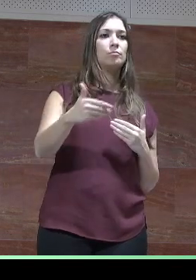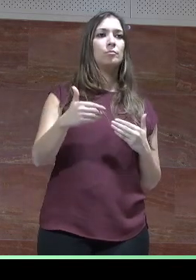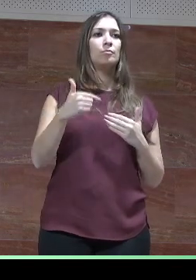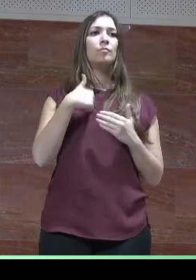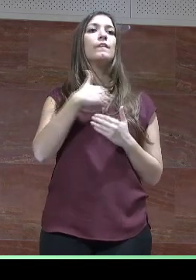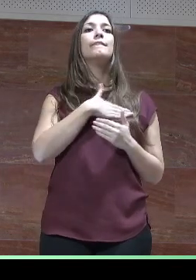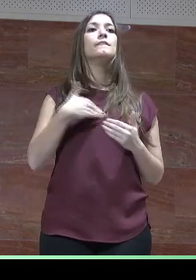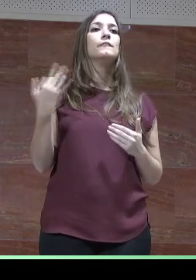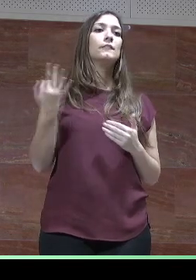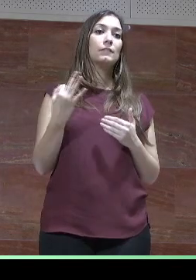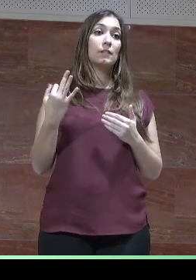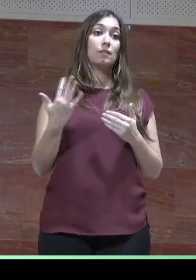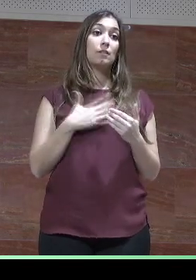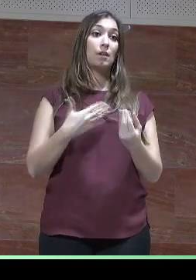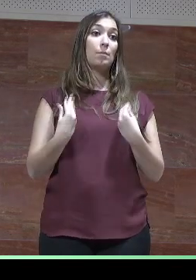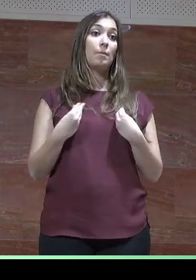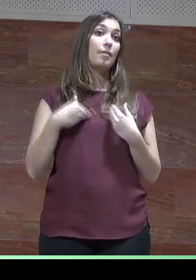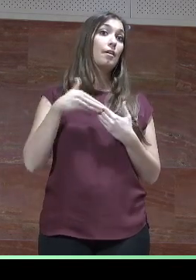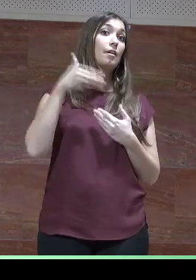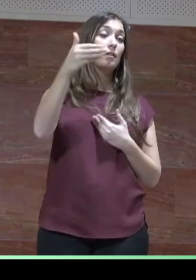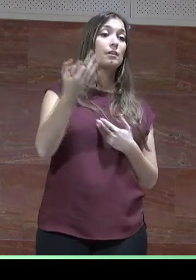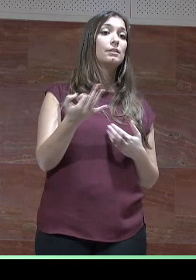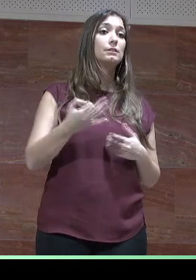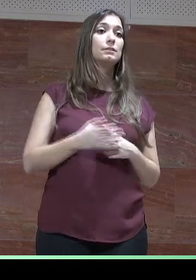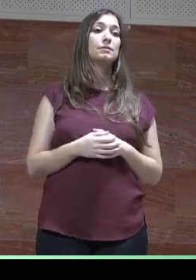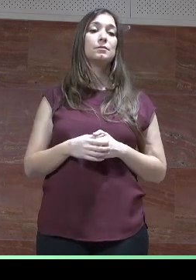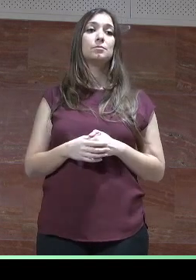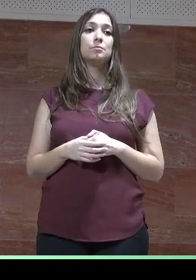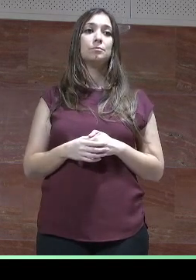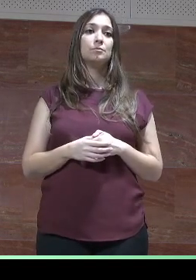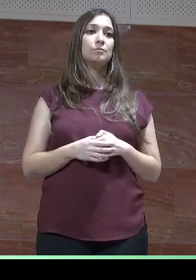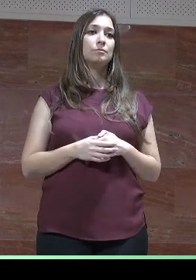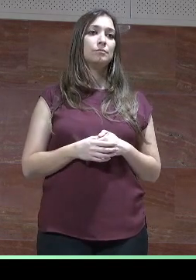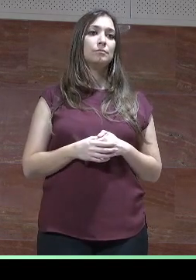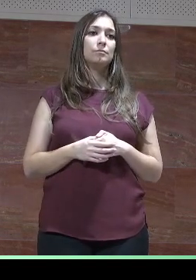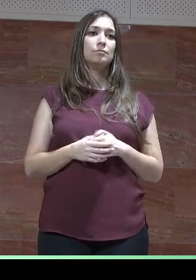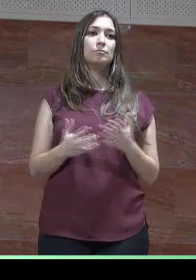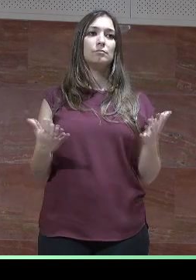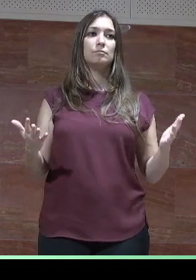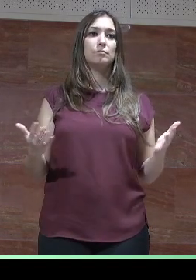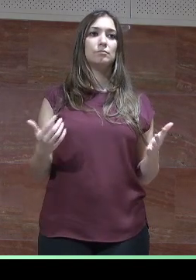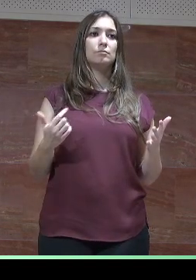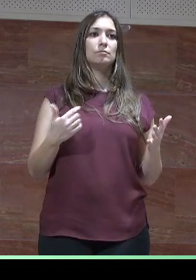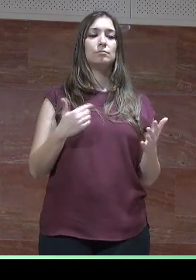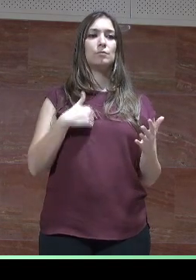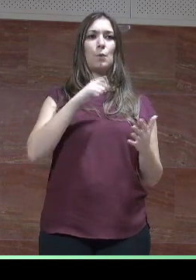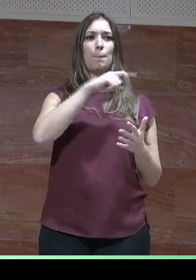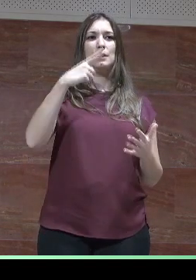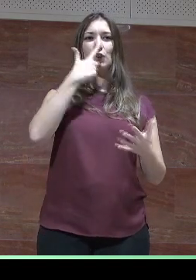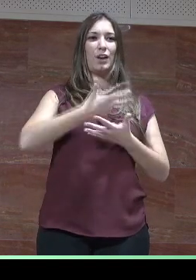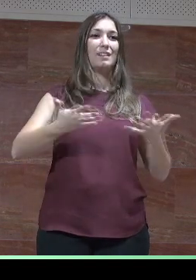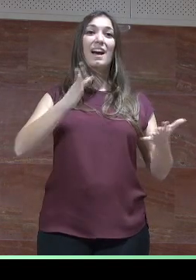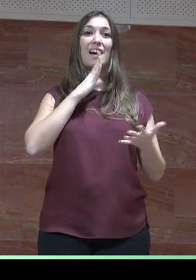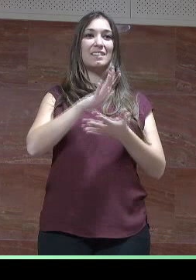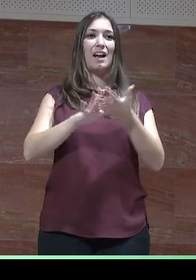ser el resto de mi vida. Entonces, yo vivía en un piso grande, de esos complejos